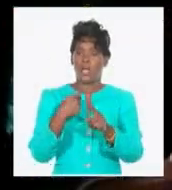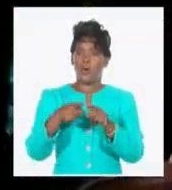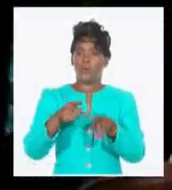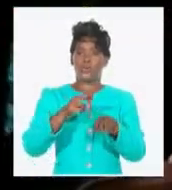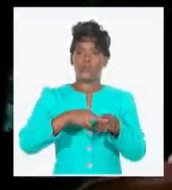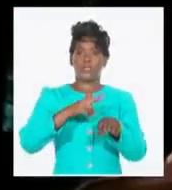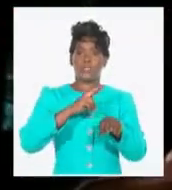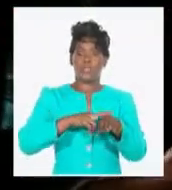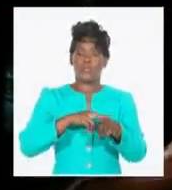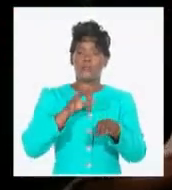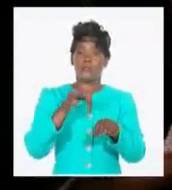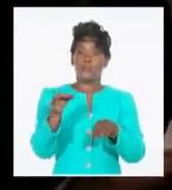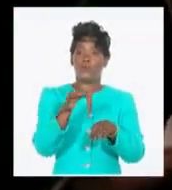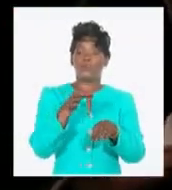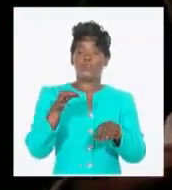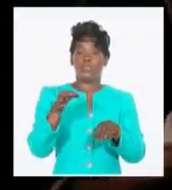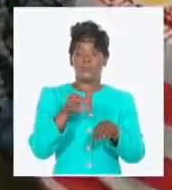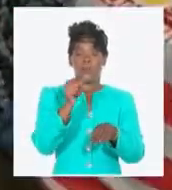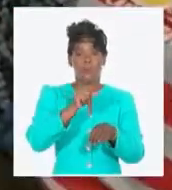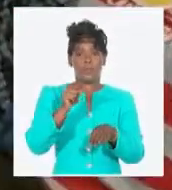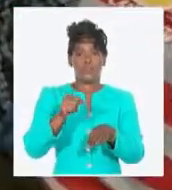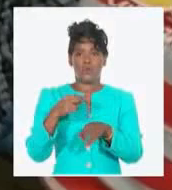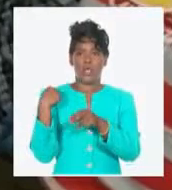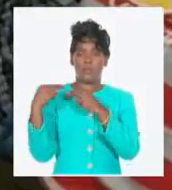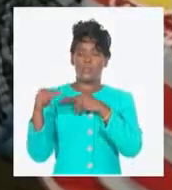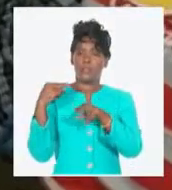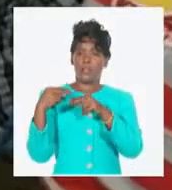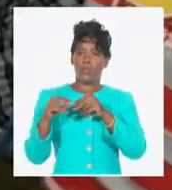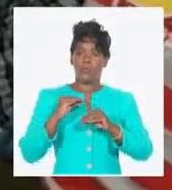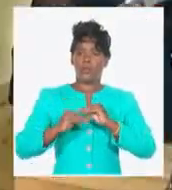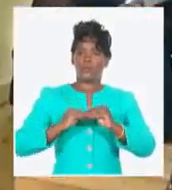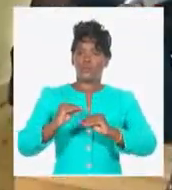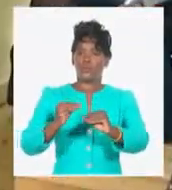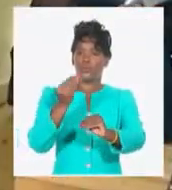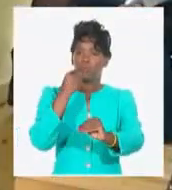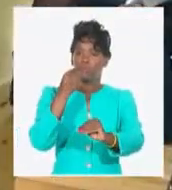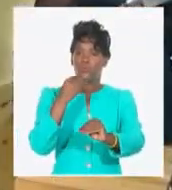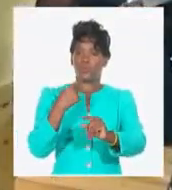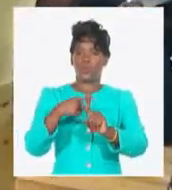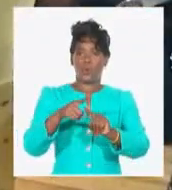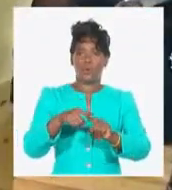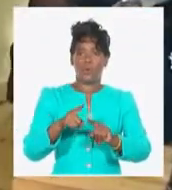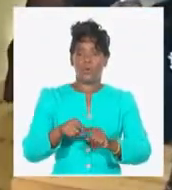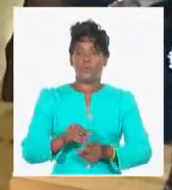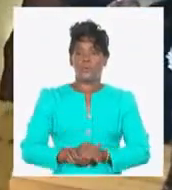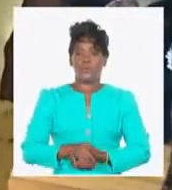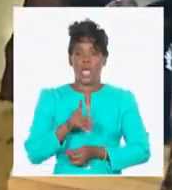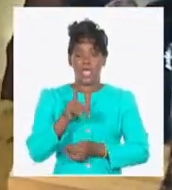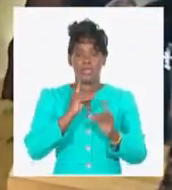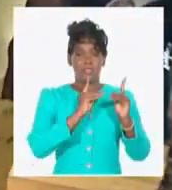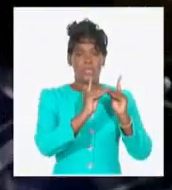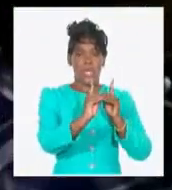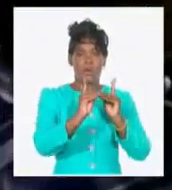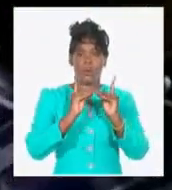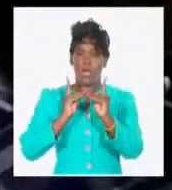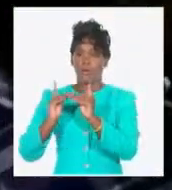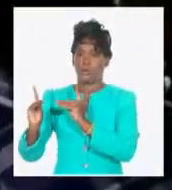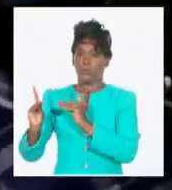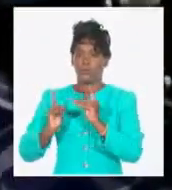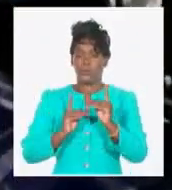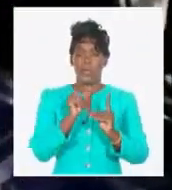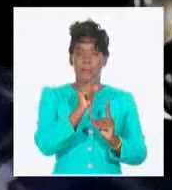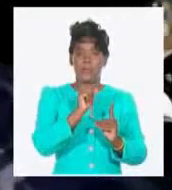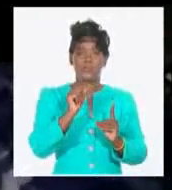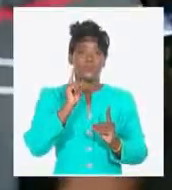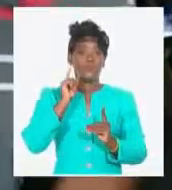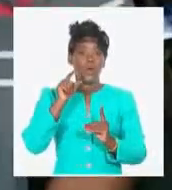de la agricultura y representantes de instituciones vinculadas al sector. En el diálogo directo y franco, los campesinos de Guaro